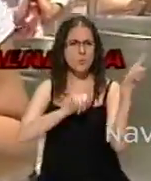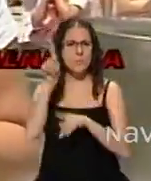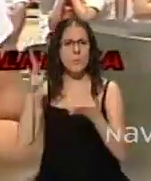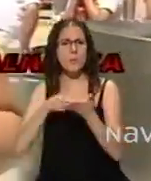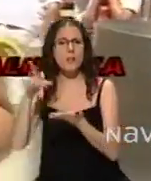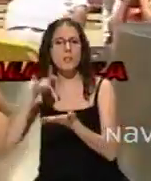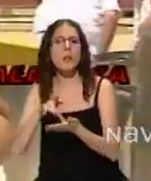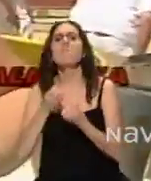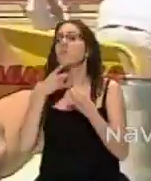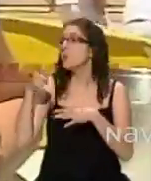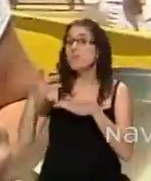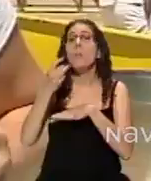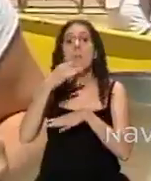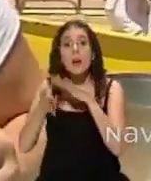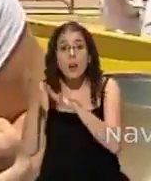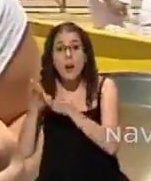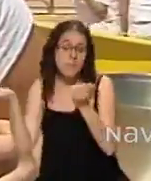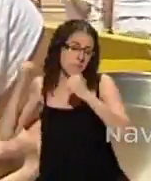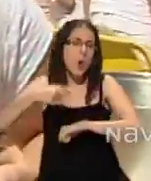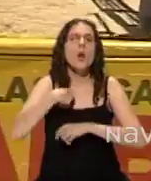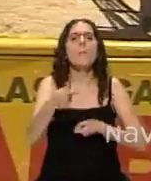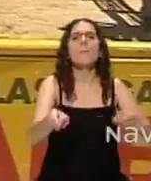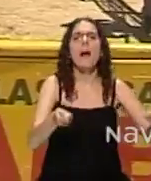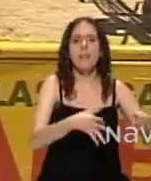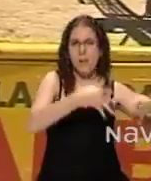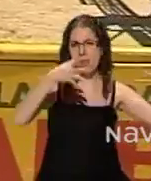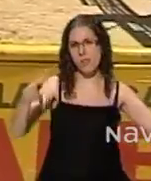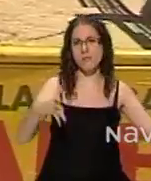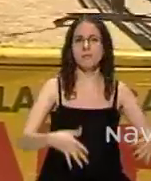vas de bares, yo me voy de paella gigante. ¿Qué os parece?